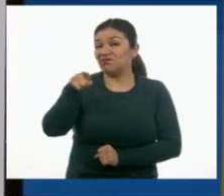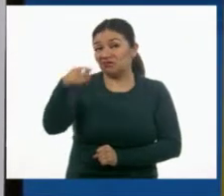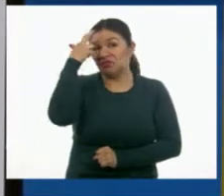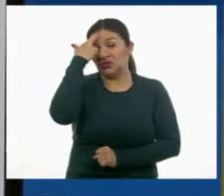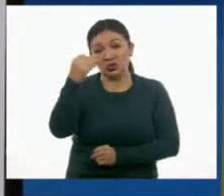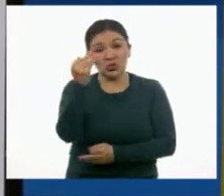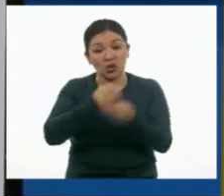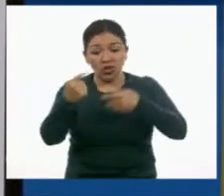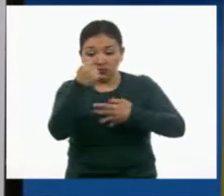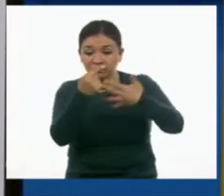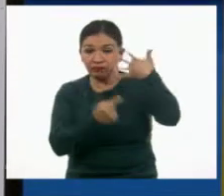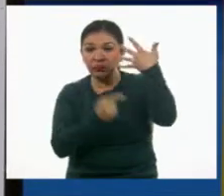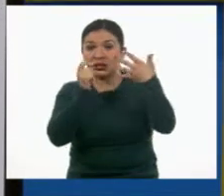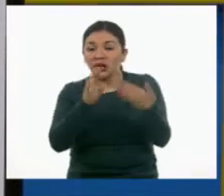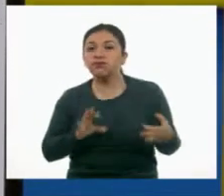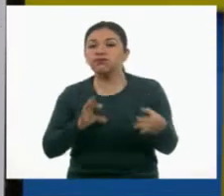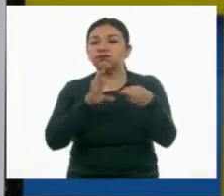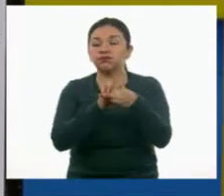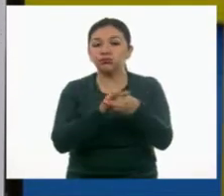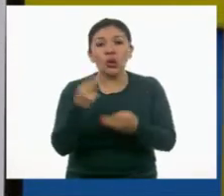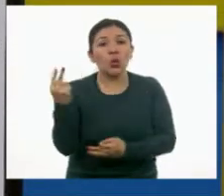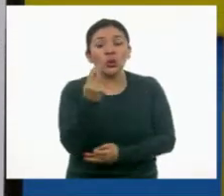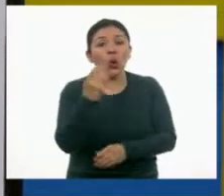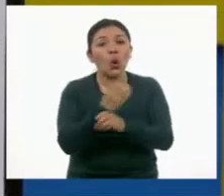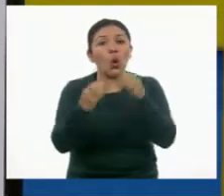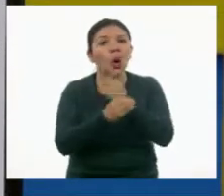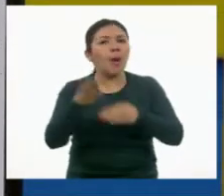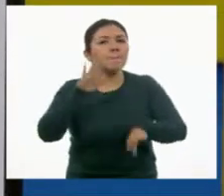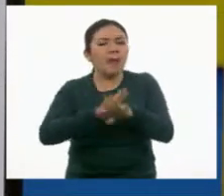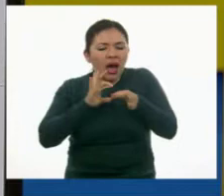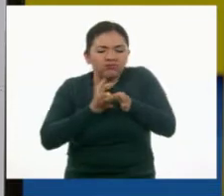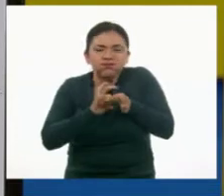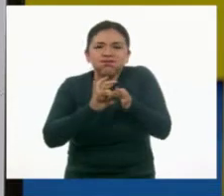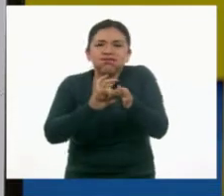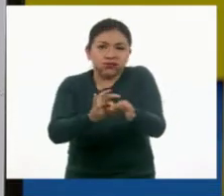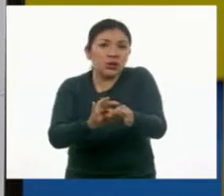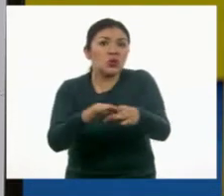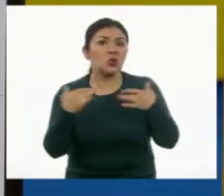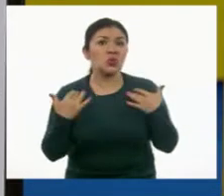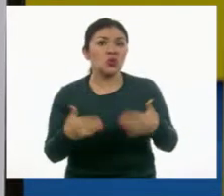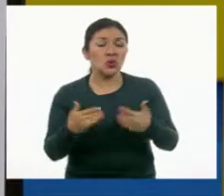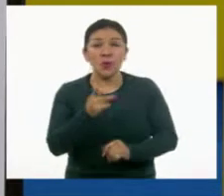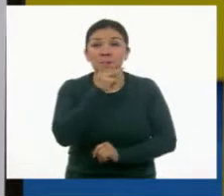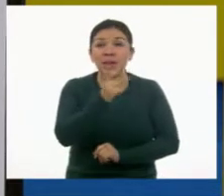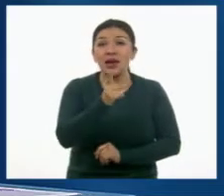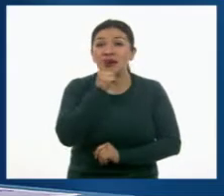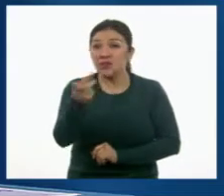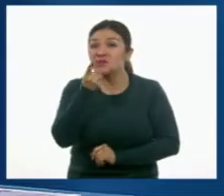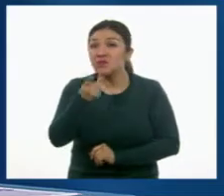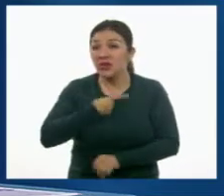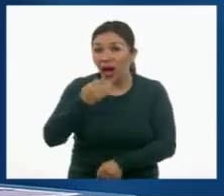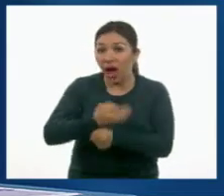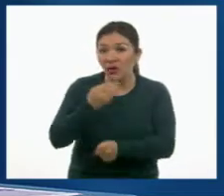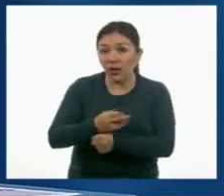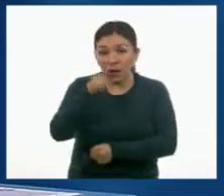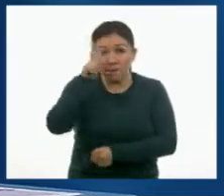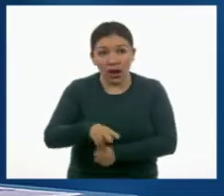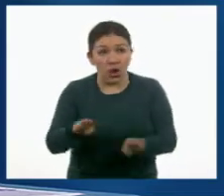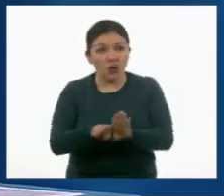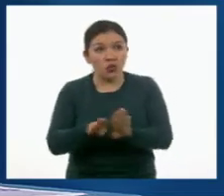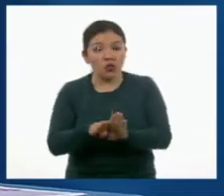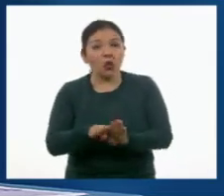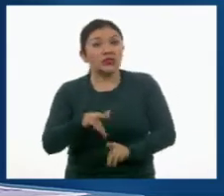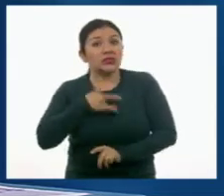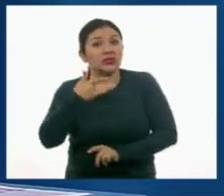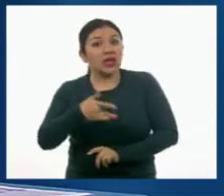relacionan. Son dos aspectos que están muy ligados y las palabras que me diste de verdad que nutren mucho